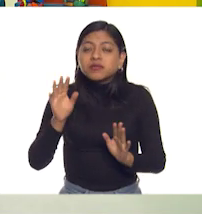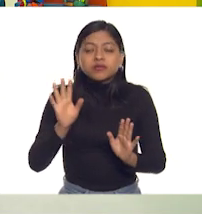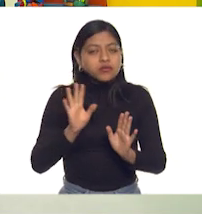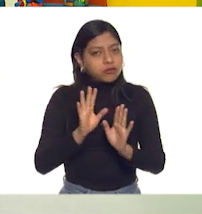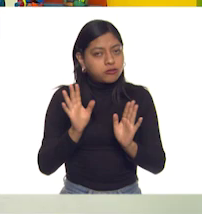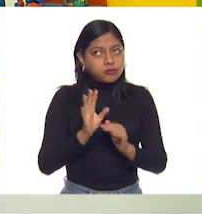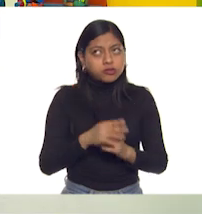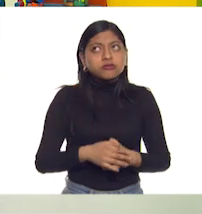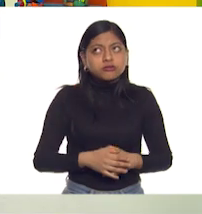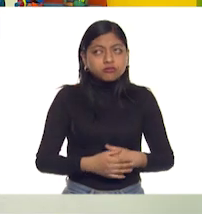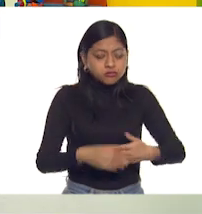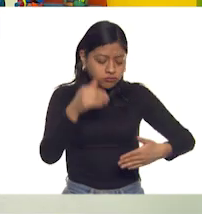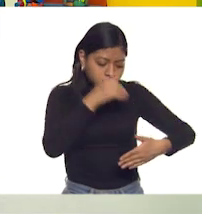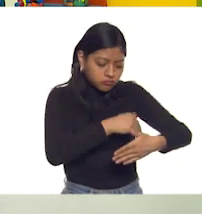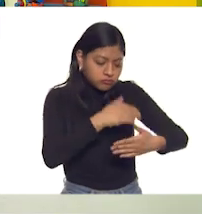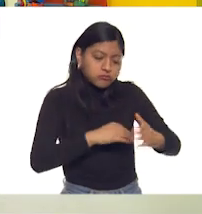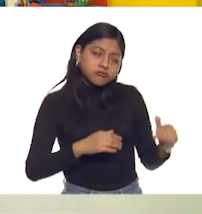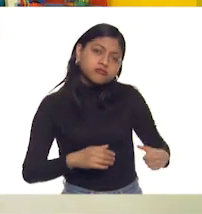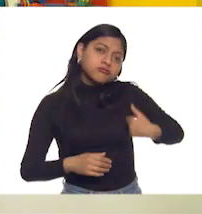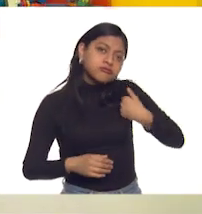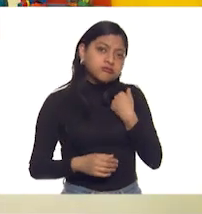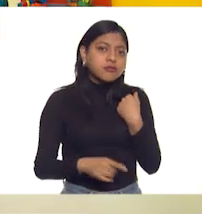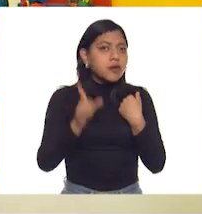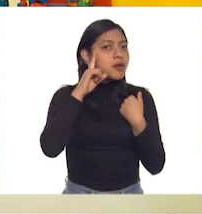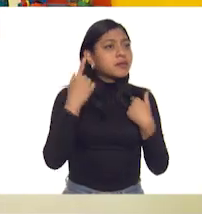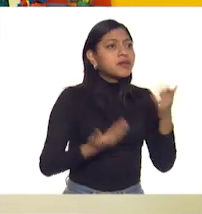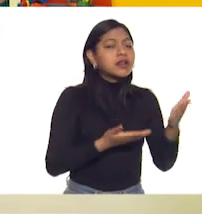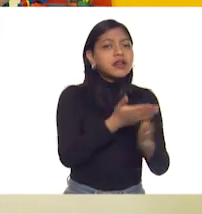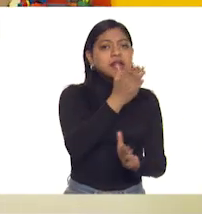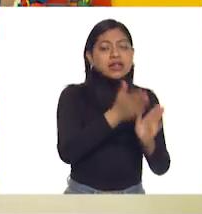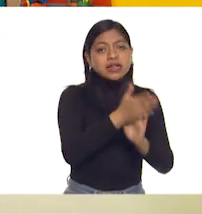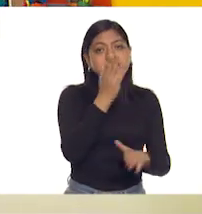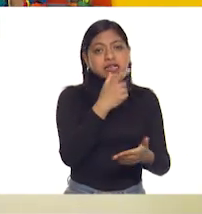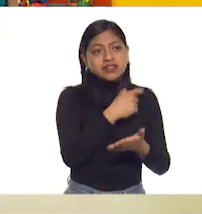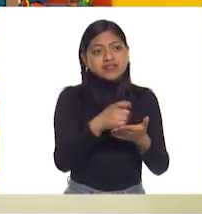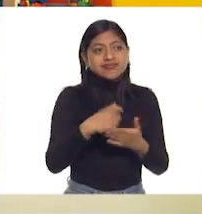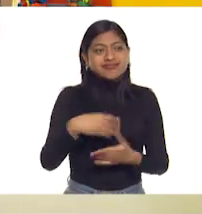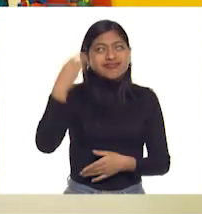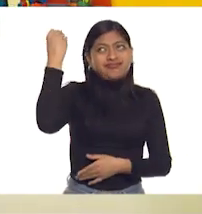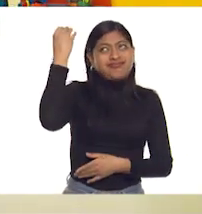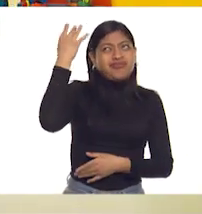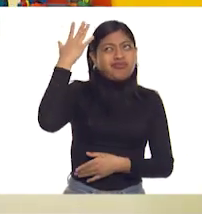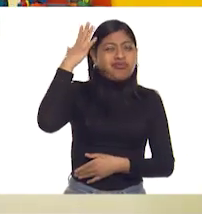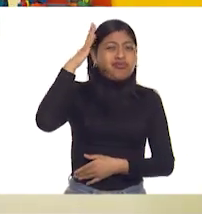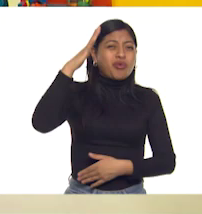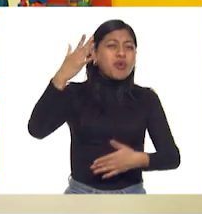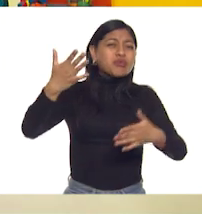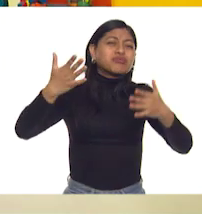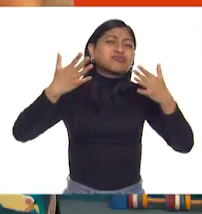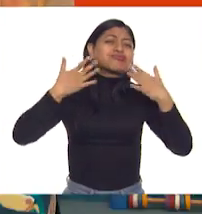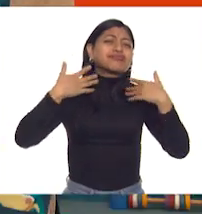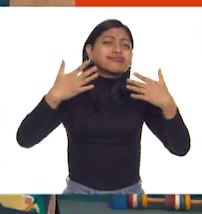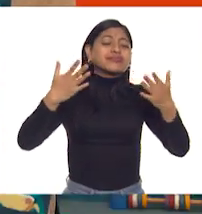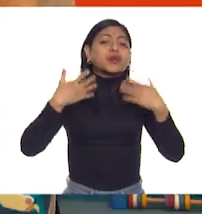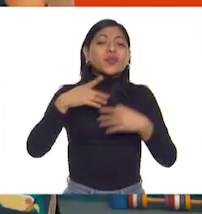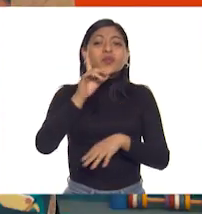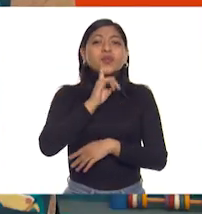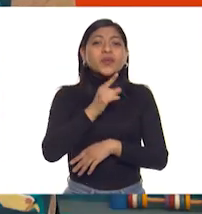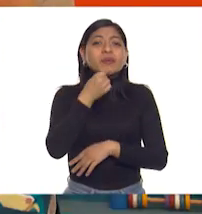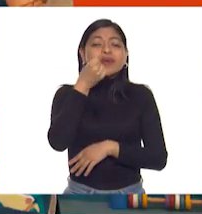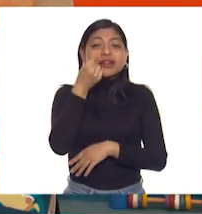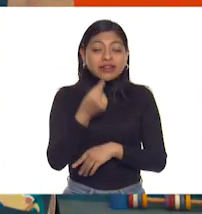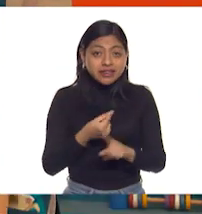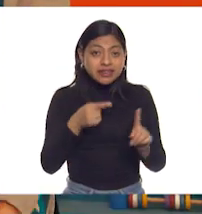bolsa, guardó el cuchillo y salió. Pero hacía mucho calor. Y ella tenía